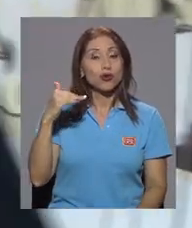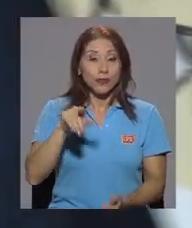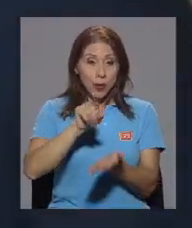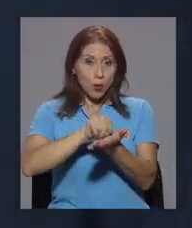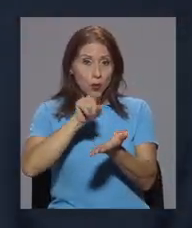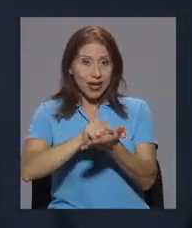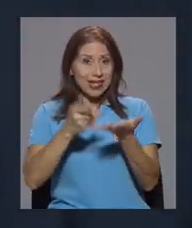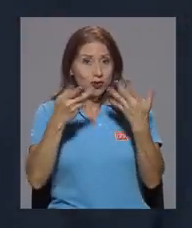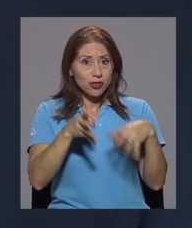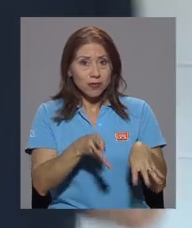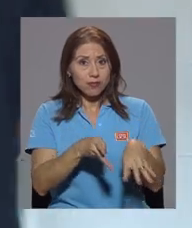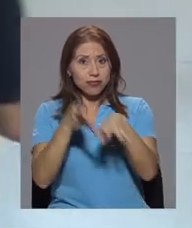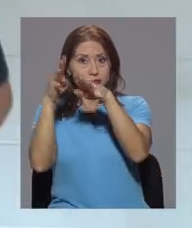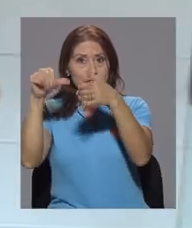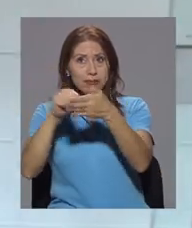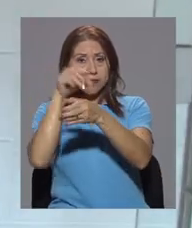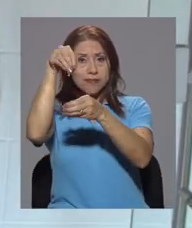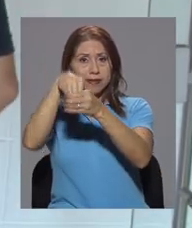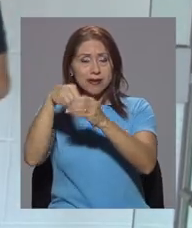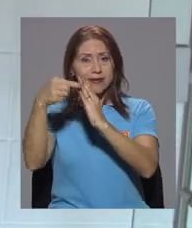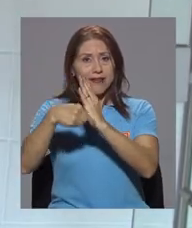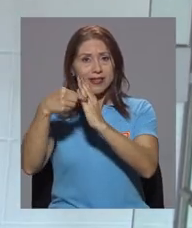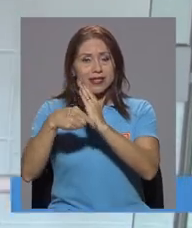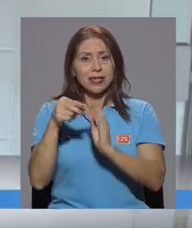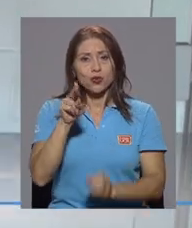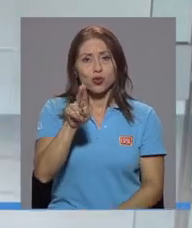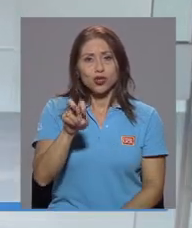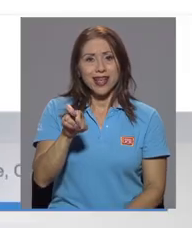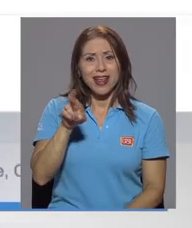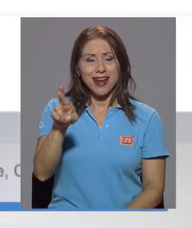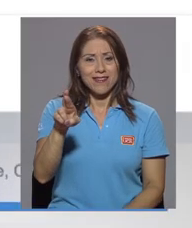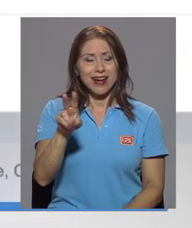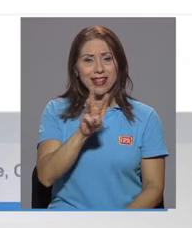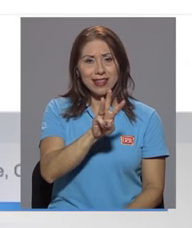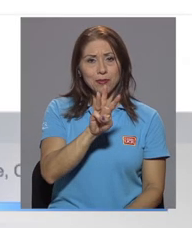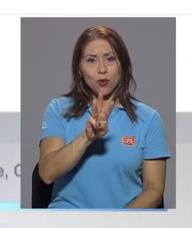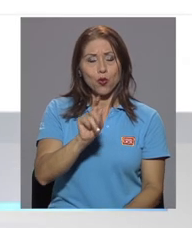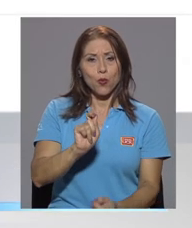encuentra disponible en el portal de revistas de la UCR, en la dirección